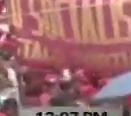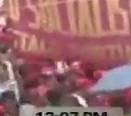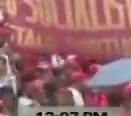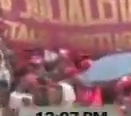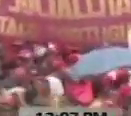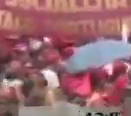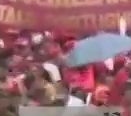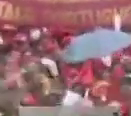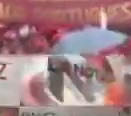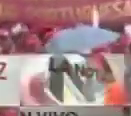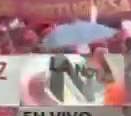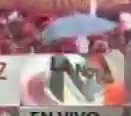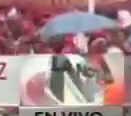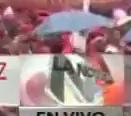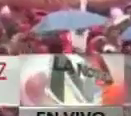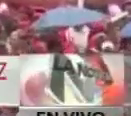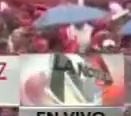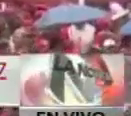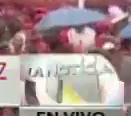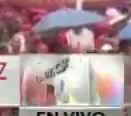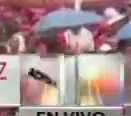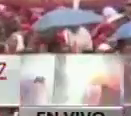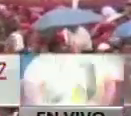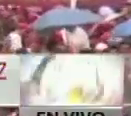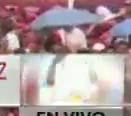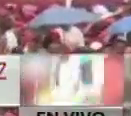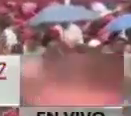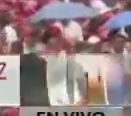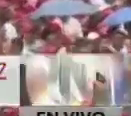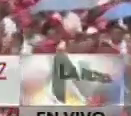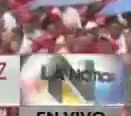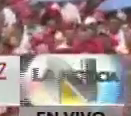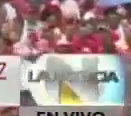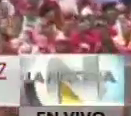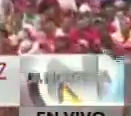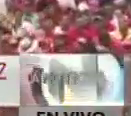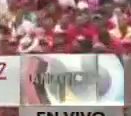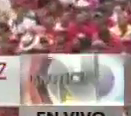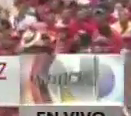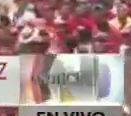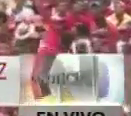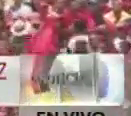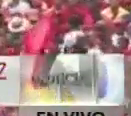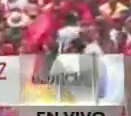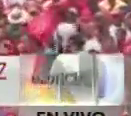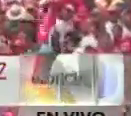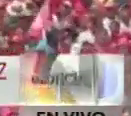Y la otra promesa que le hicimos era que no iban a sacar a Nicolás.